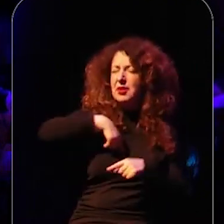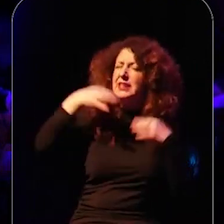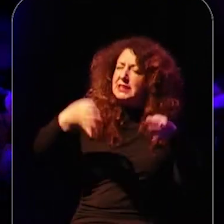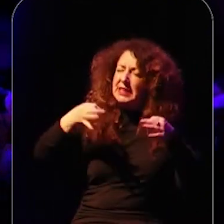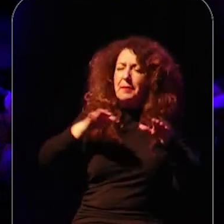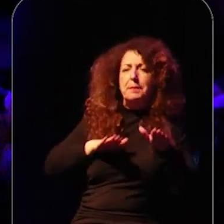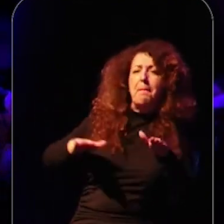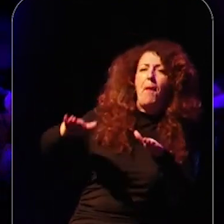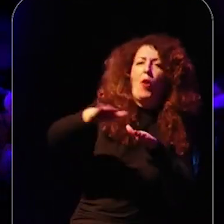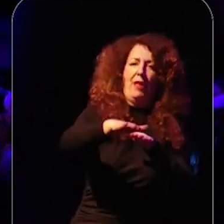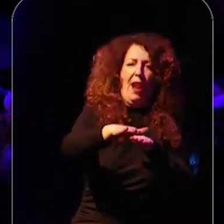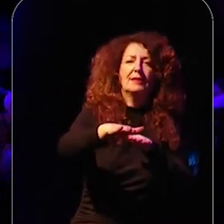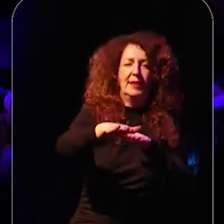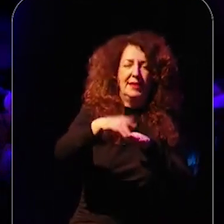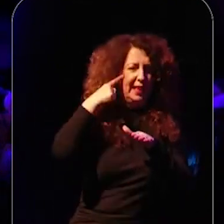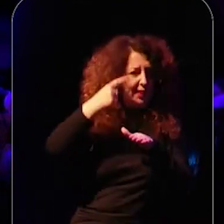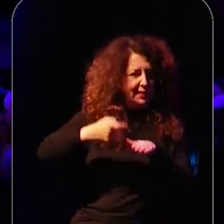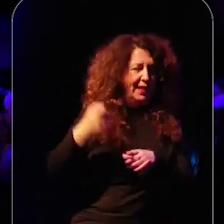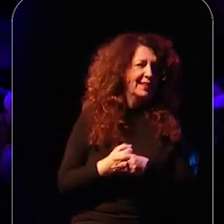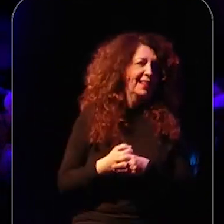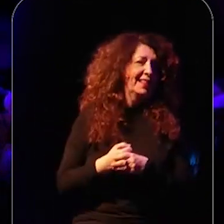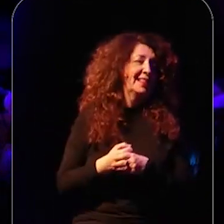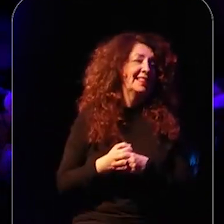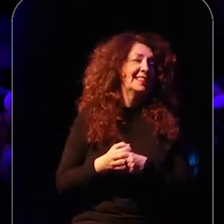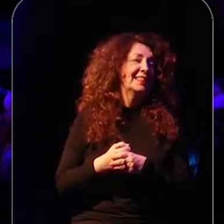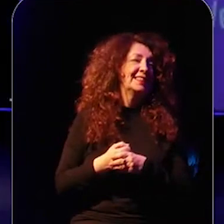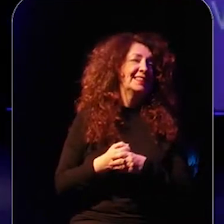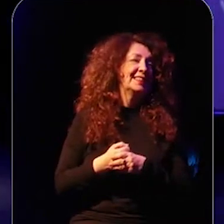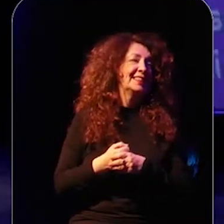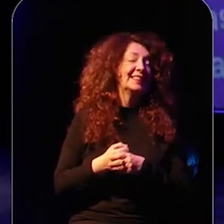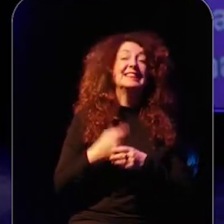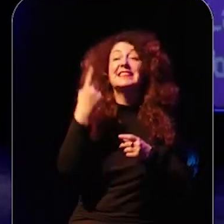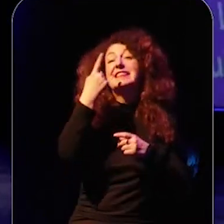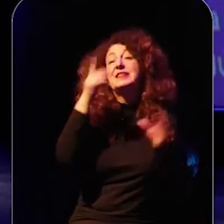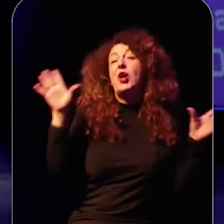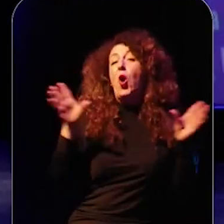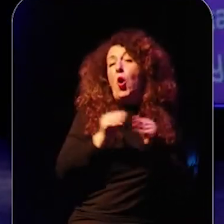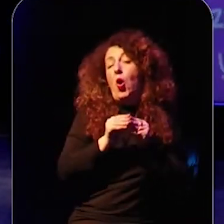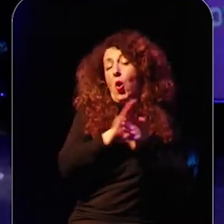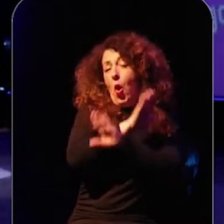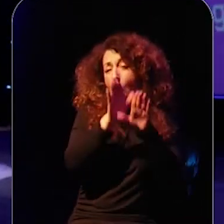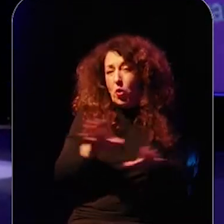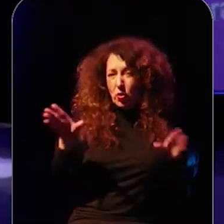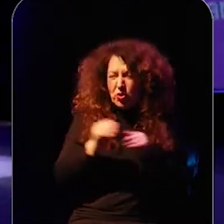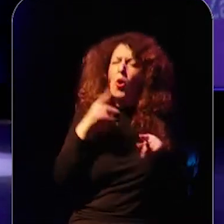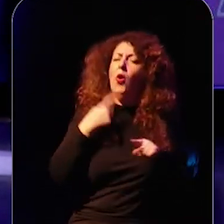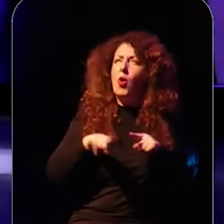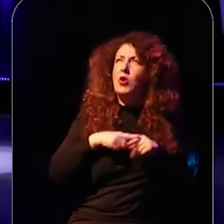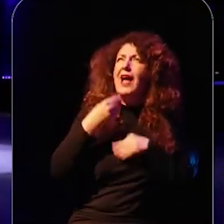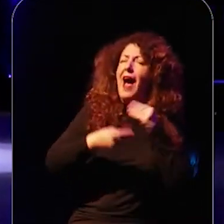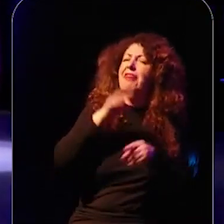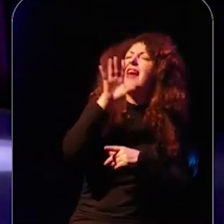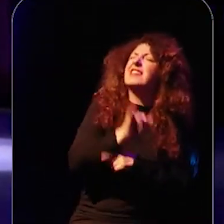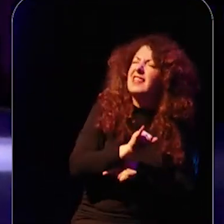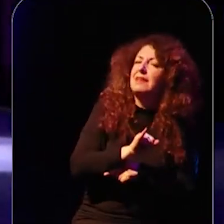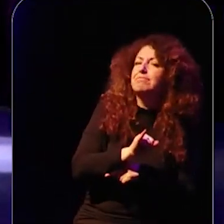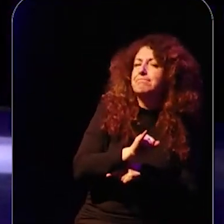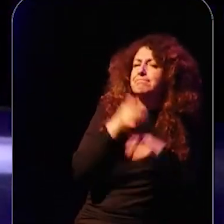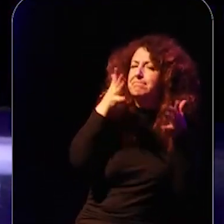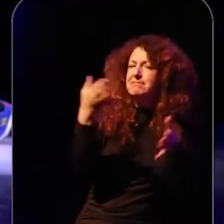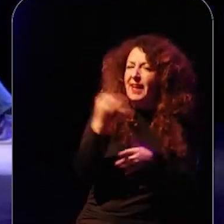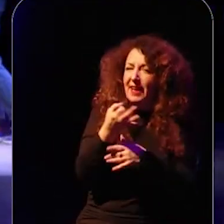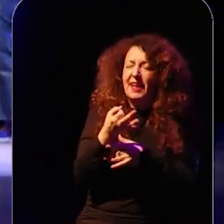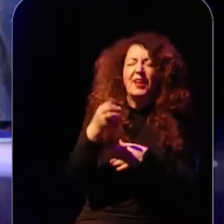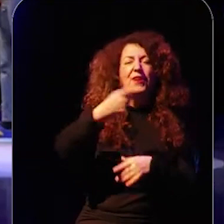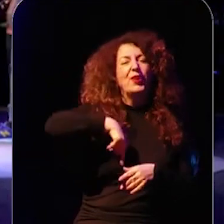ir siempre un paso por delante. Y en segundo lugar, para concluir, ¿qué sí hay que hacer? Pues primero,